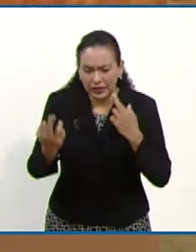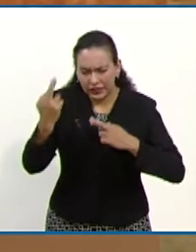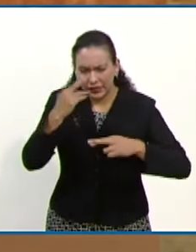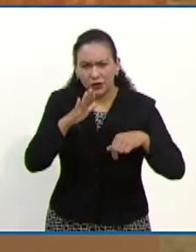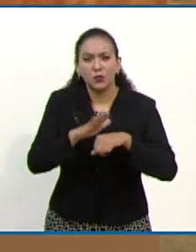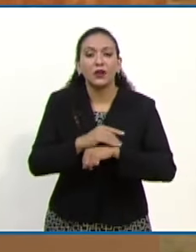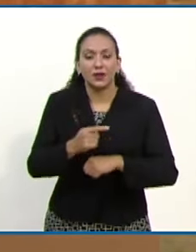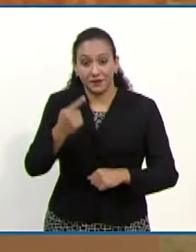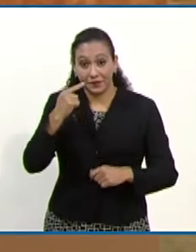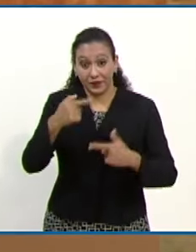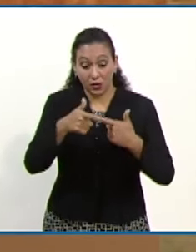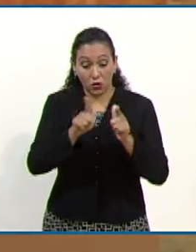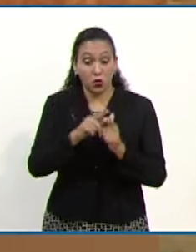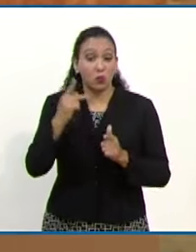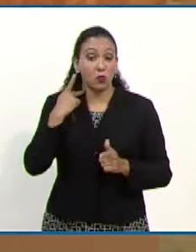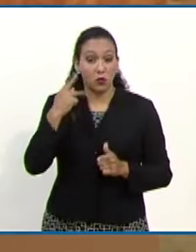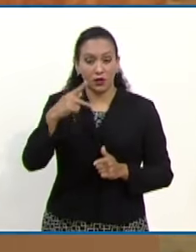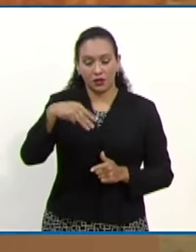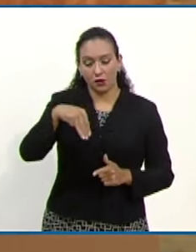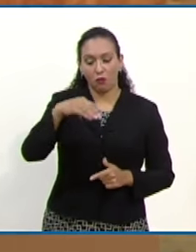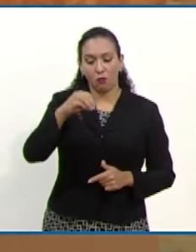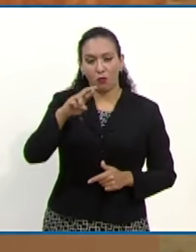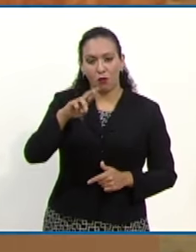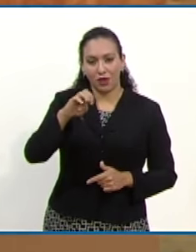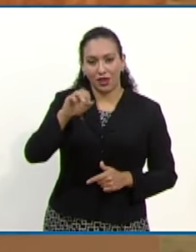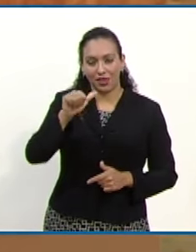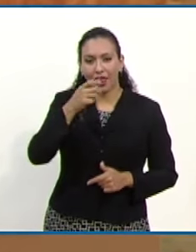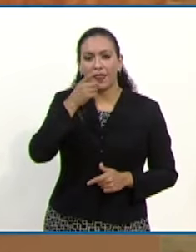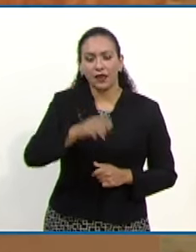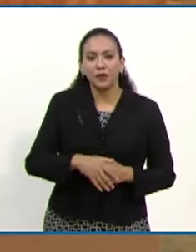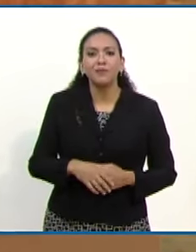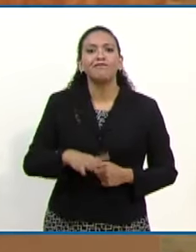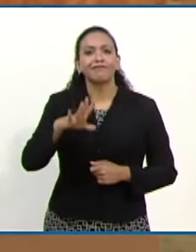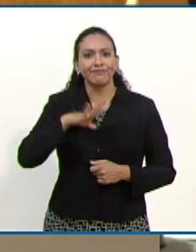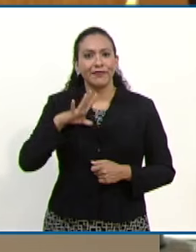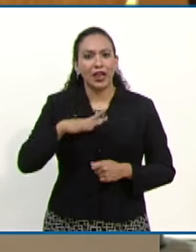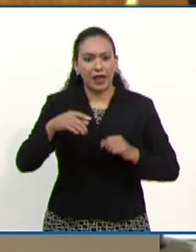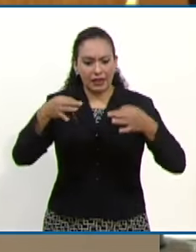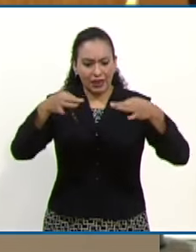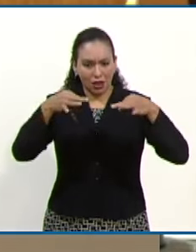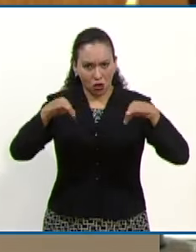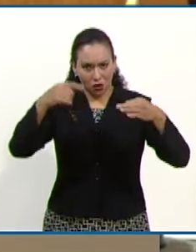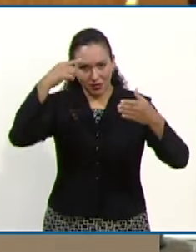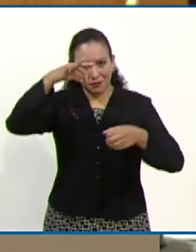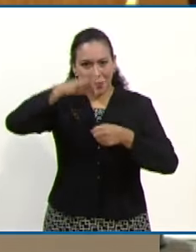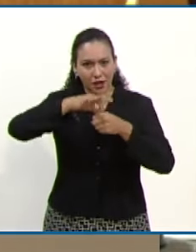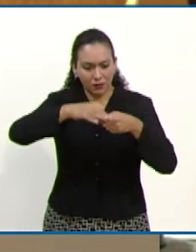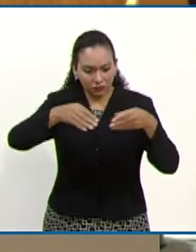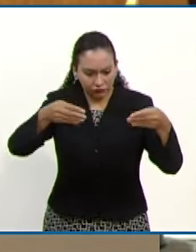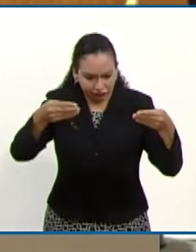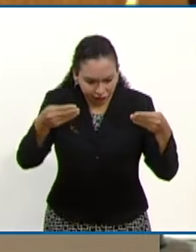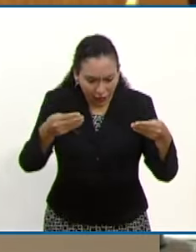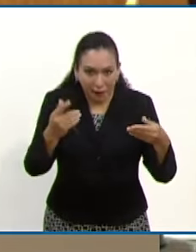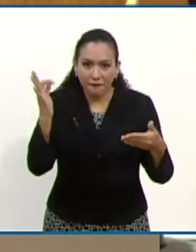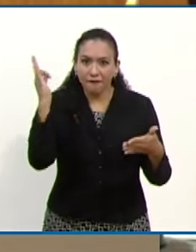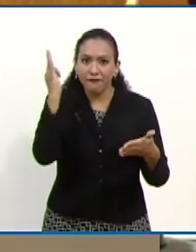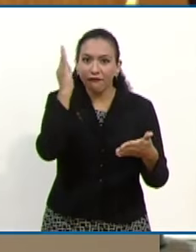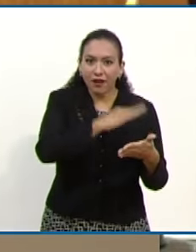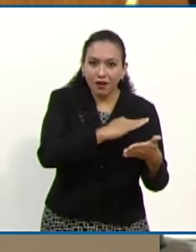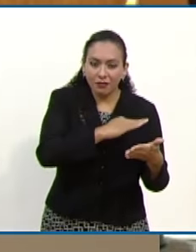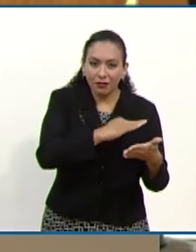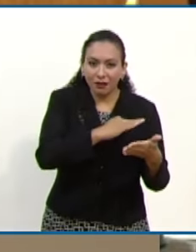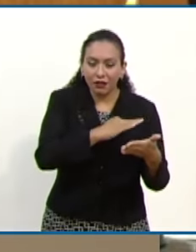la existencia de boletas apócrifas, duplicadas y con inconsistencias. Además, la diferencia entre el primer y segundo lugar